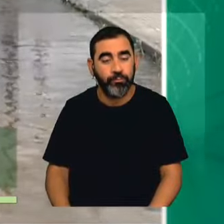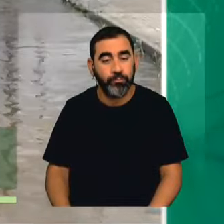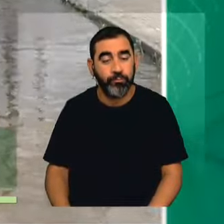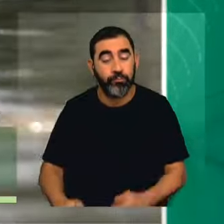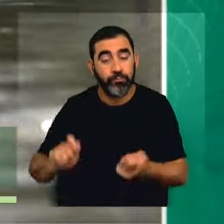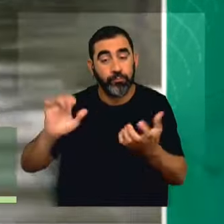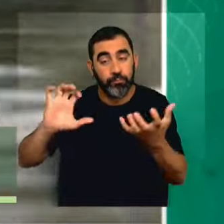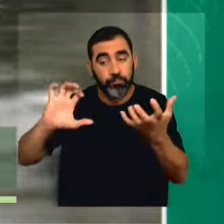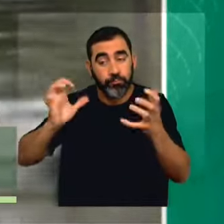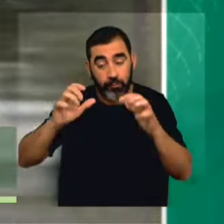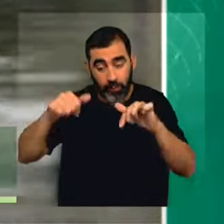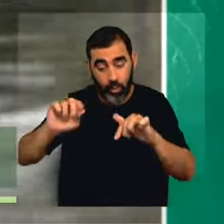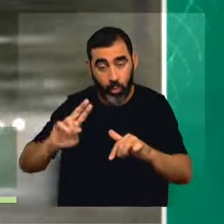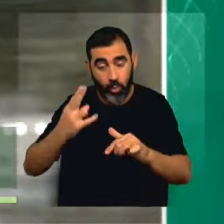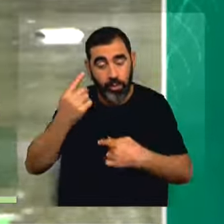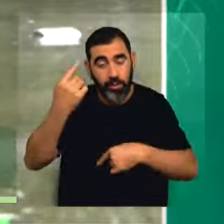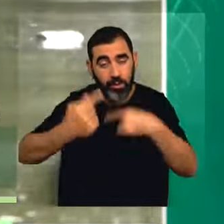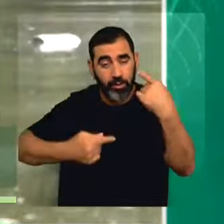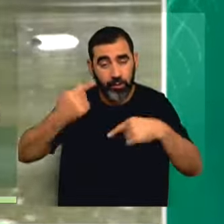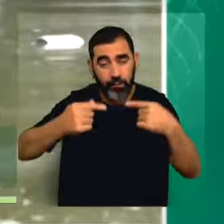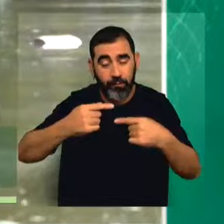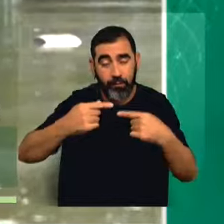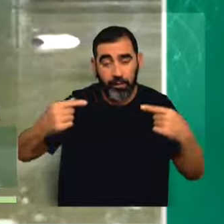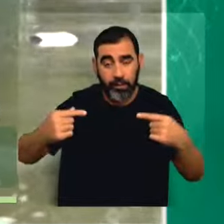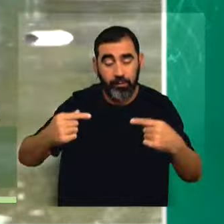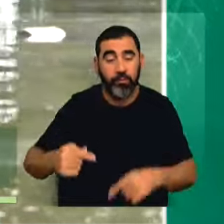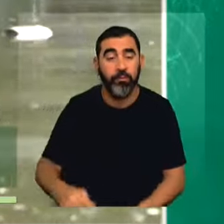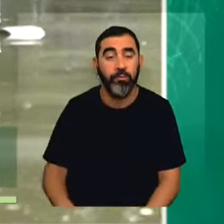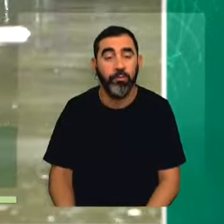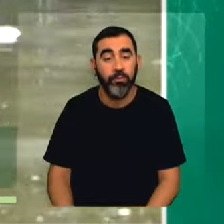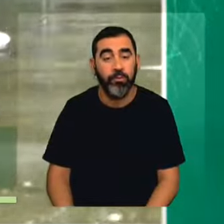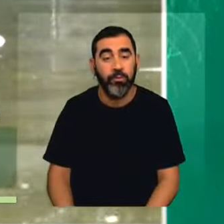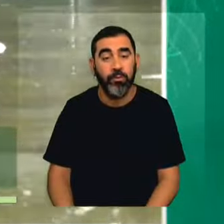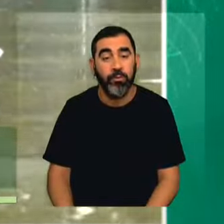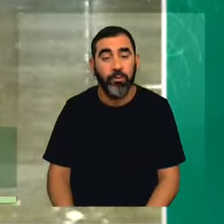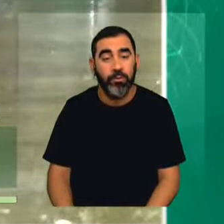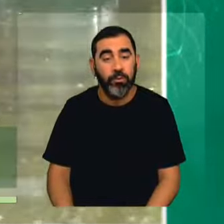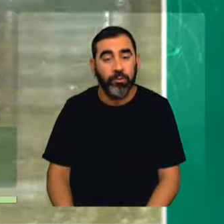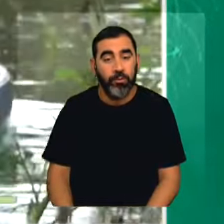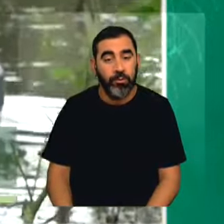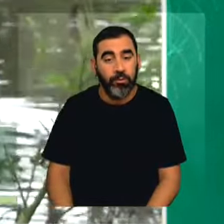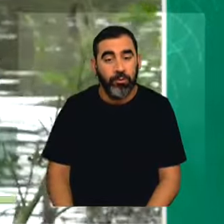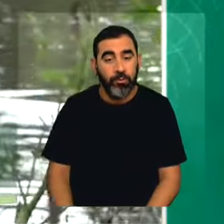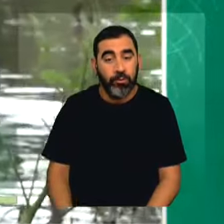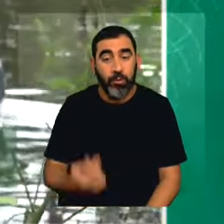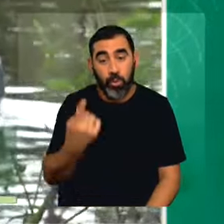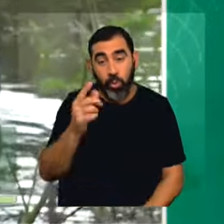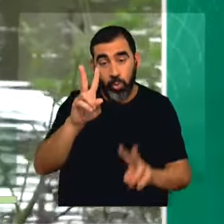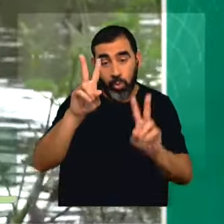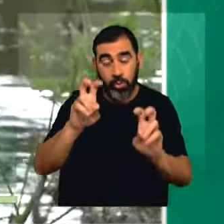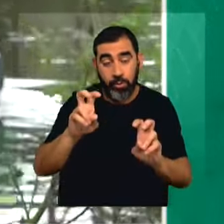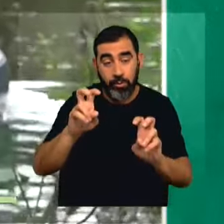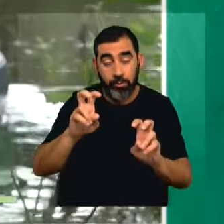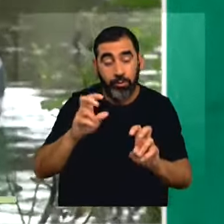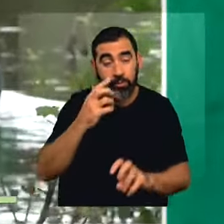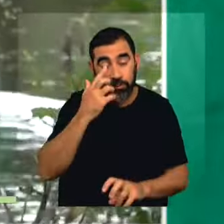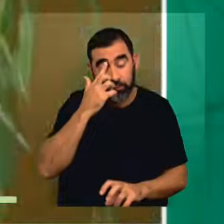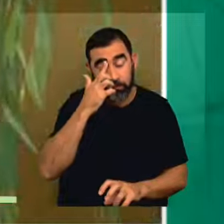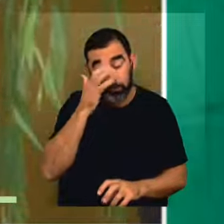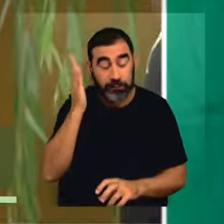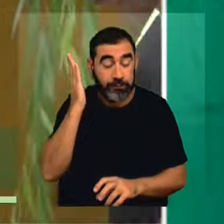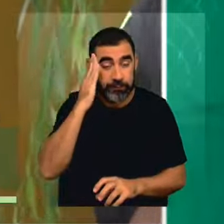Uruguay uno encuentra que hay diferentes fenómenos que afectan es esa esa el clima de Uruguay entonces uno de los fenómenos que afecta y que todos sabemos